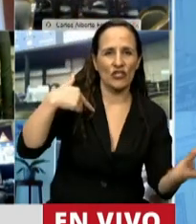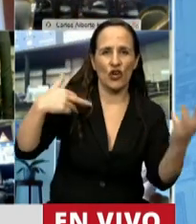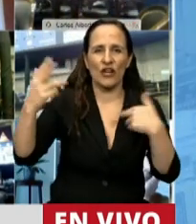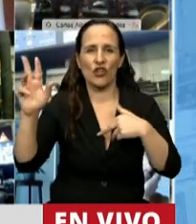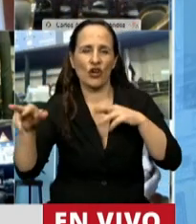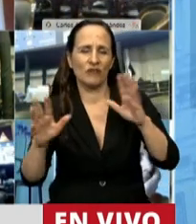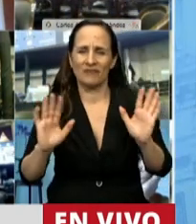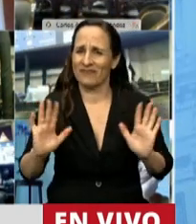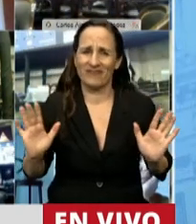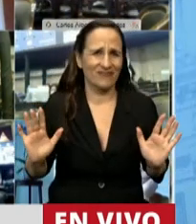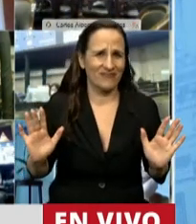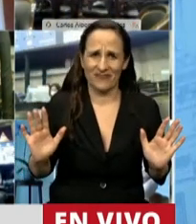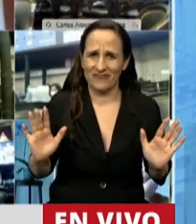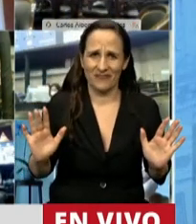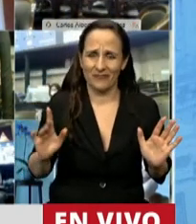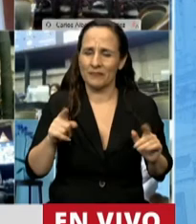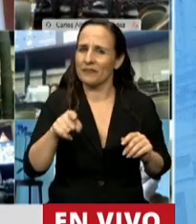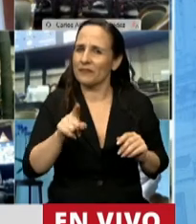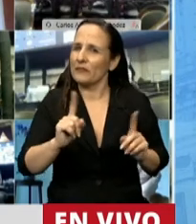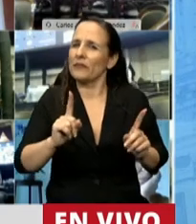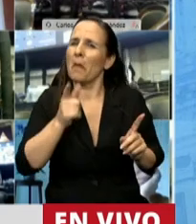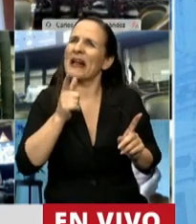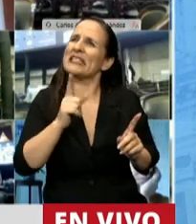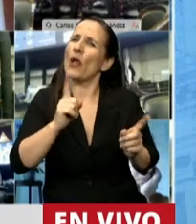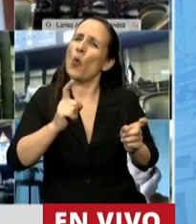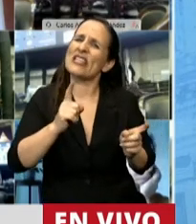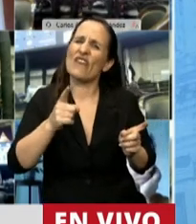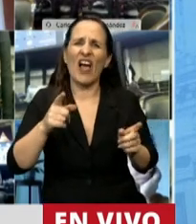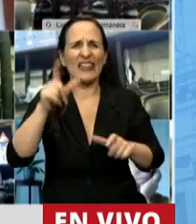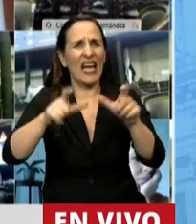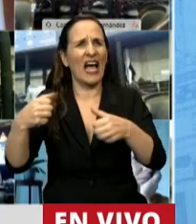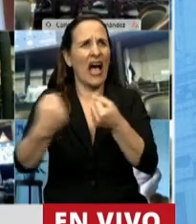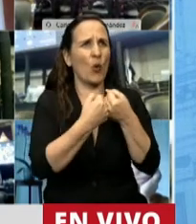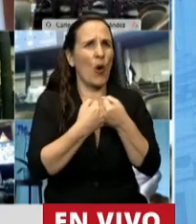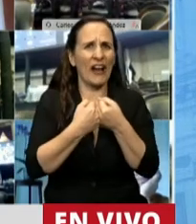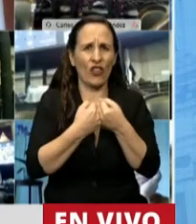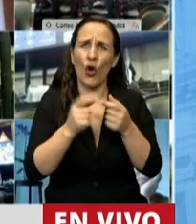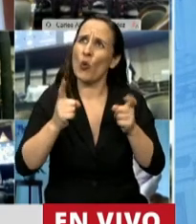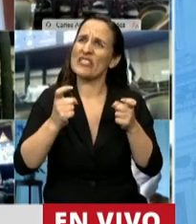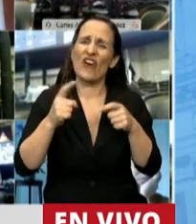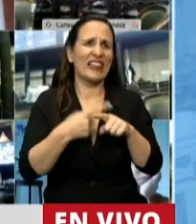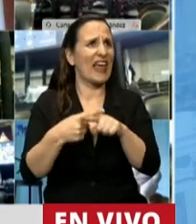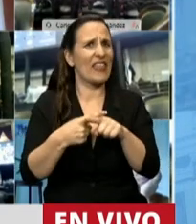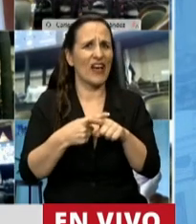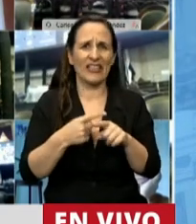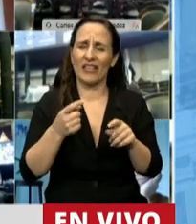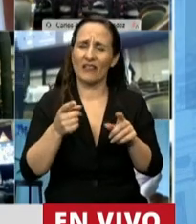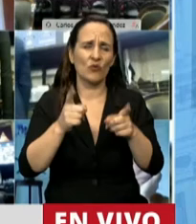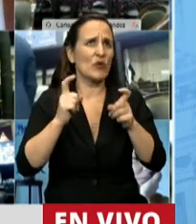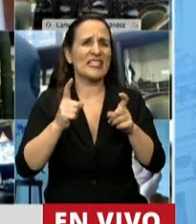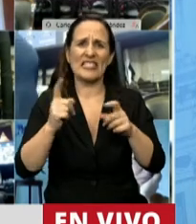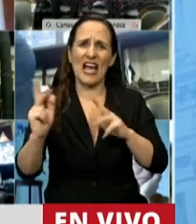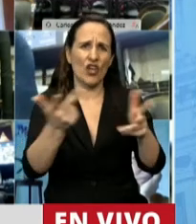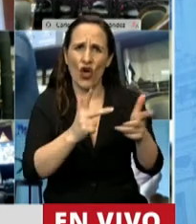es necesario interactuar, no es necesario generar consensos, no es necesario debatir, dialogar, en definitiva